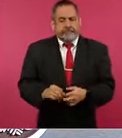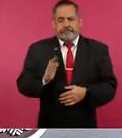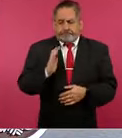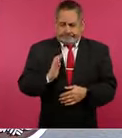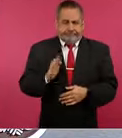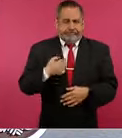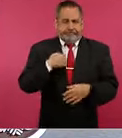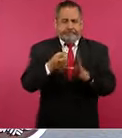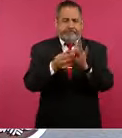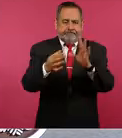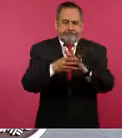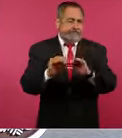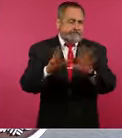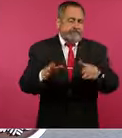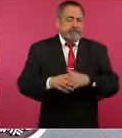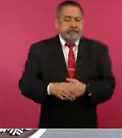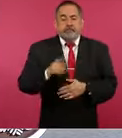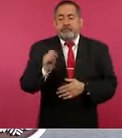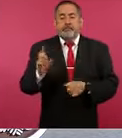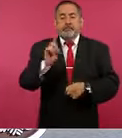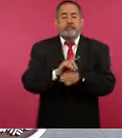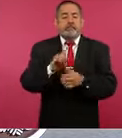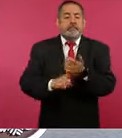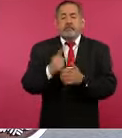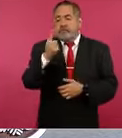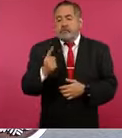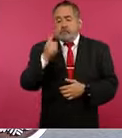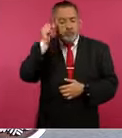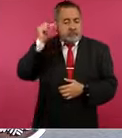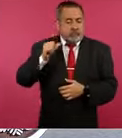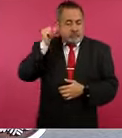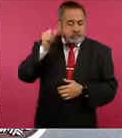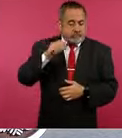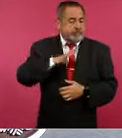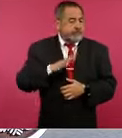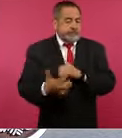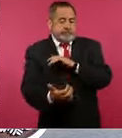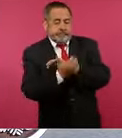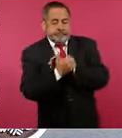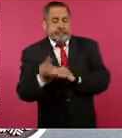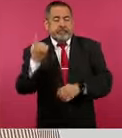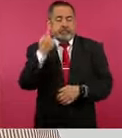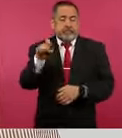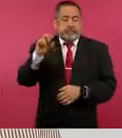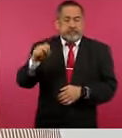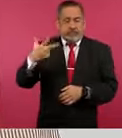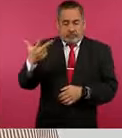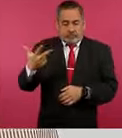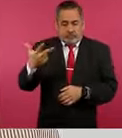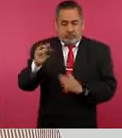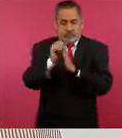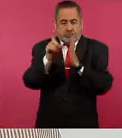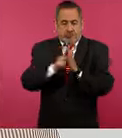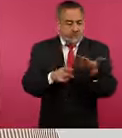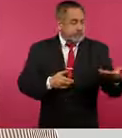explicado, hasta el primero de abril contamos con 108 solicitudes de